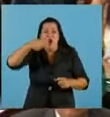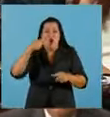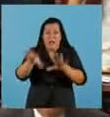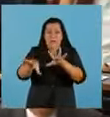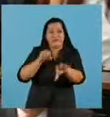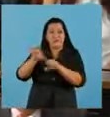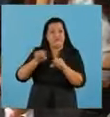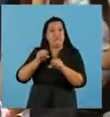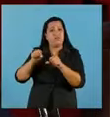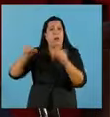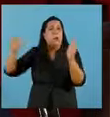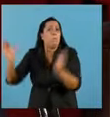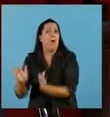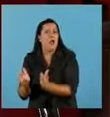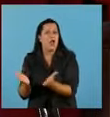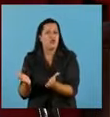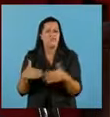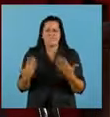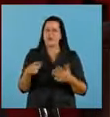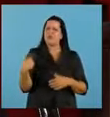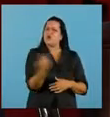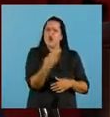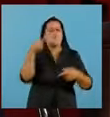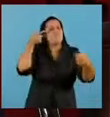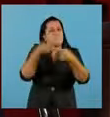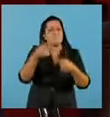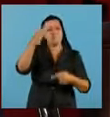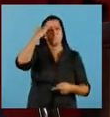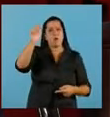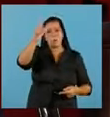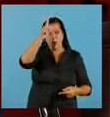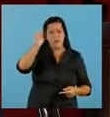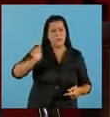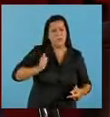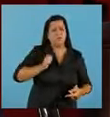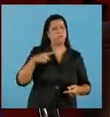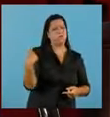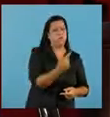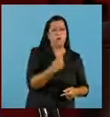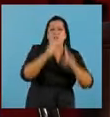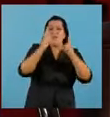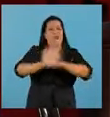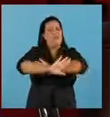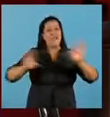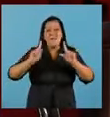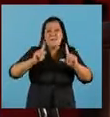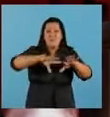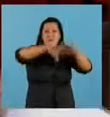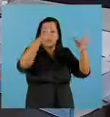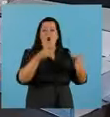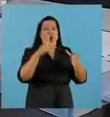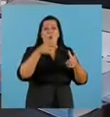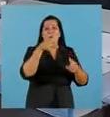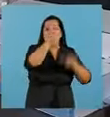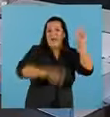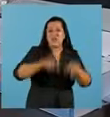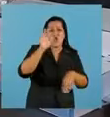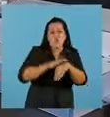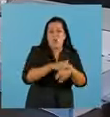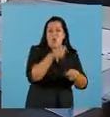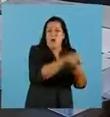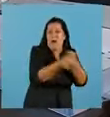bajó. Orientamos ahora a las fuerzas de seguridad federales a la destrucción de las grandes redes criminales, para